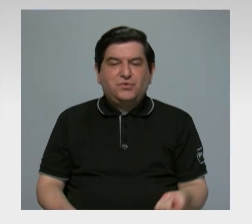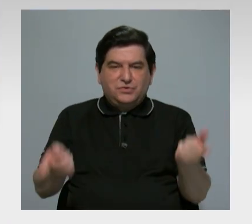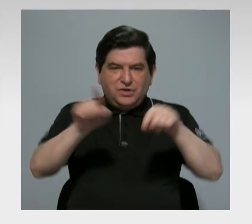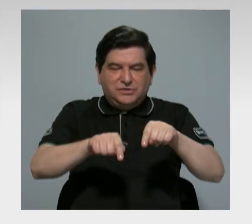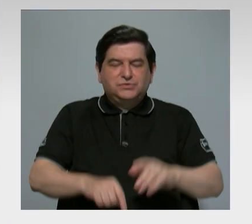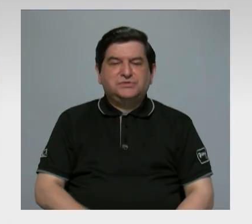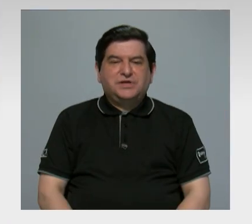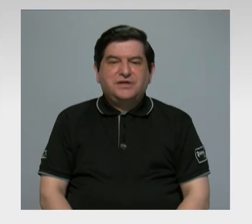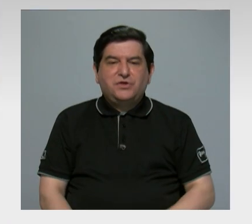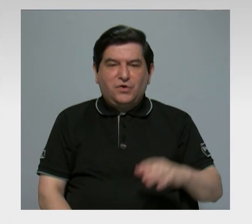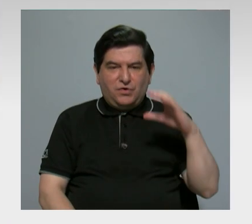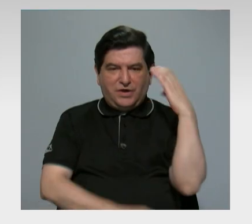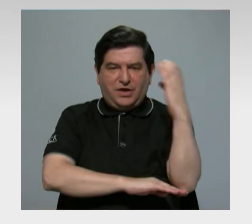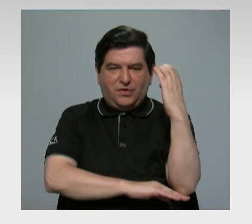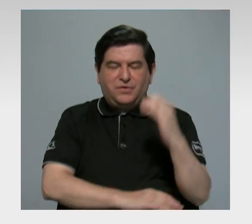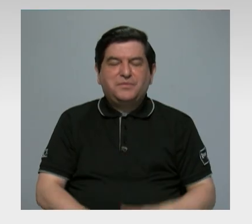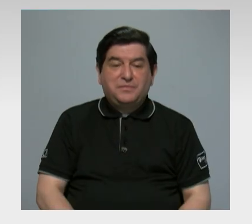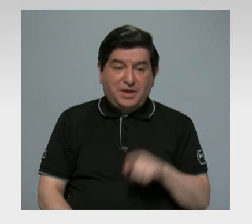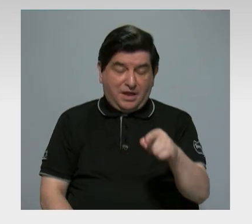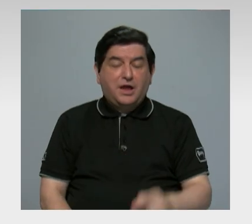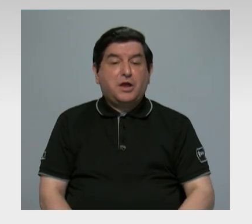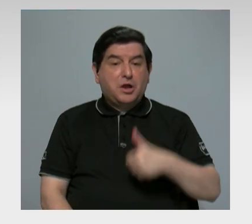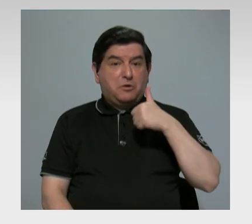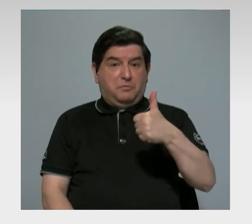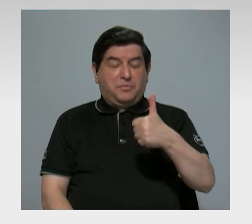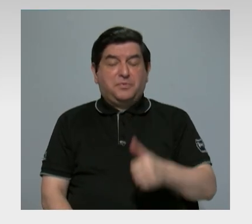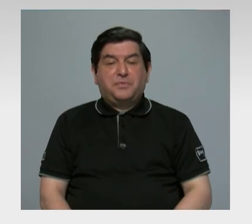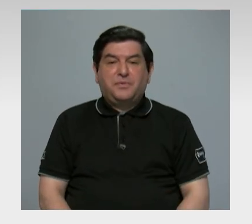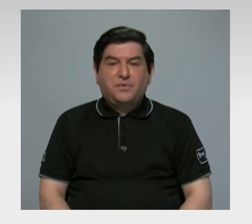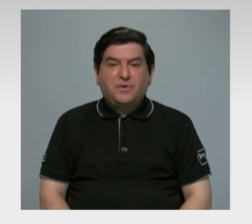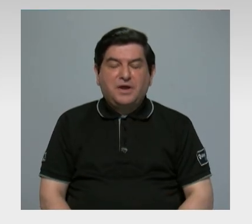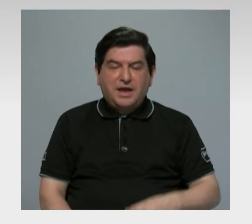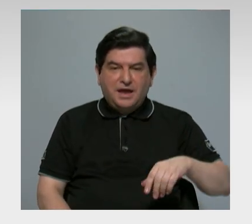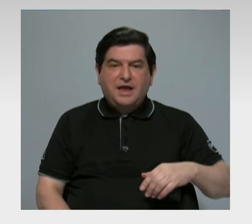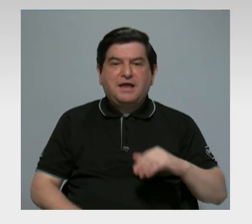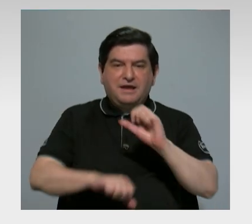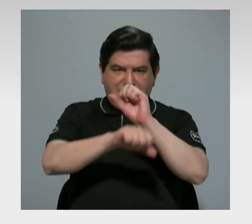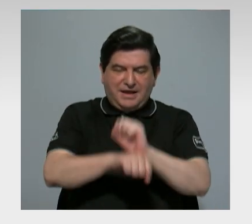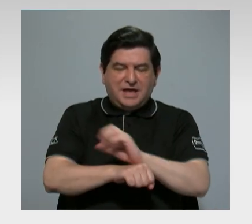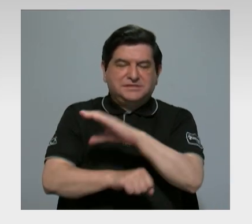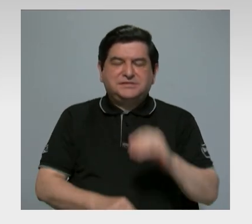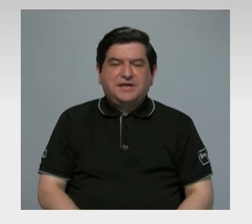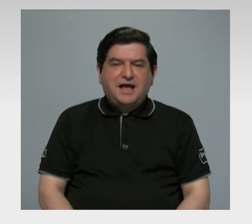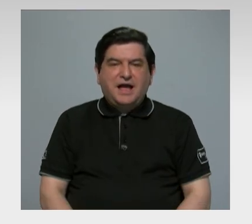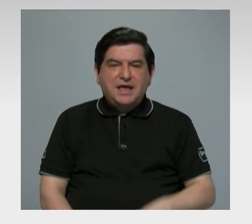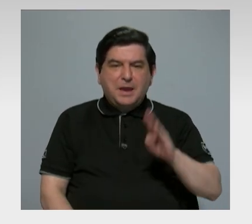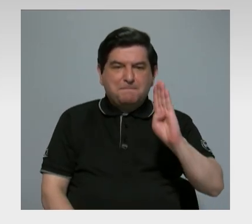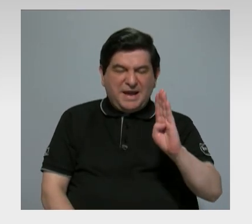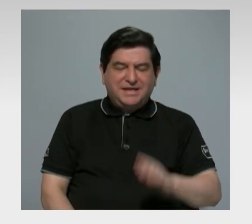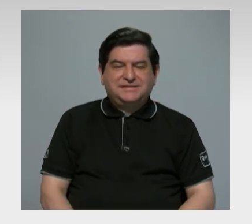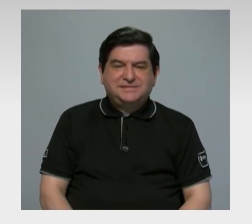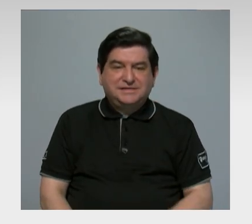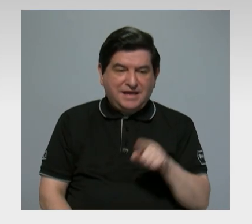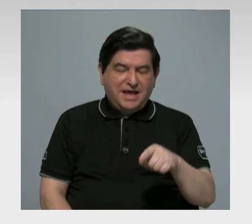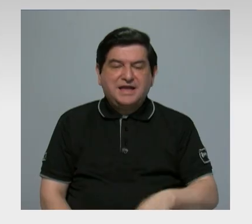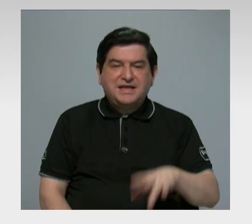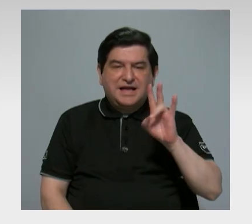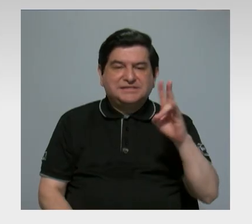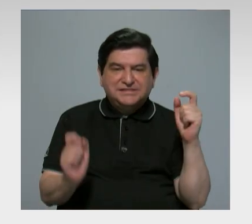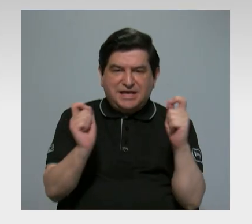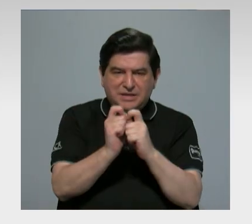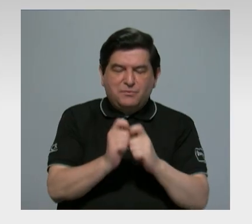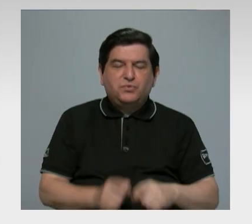en Medellín. Valentina brilló tanto en la modalidad clásica como en blitz. En clásicas, la tica